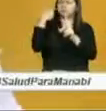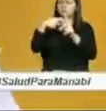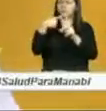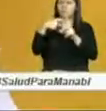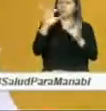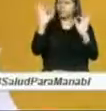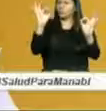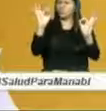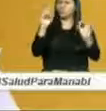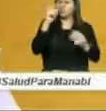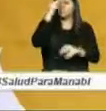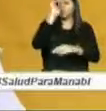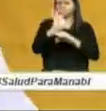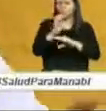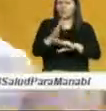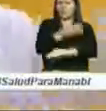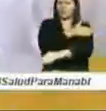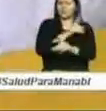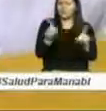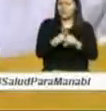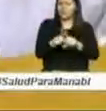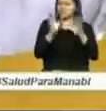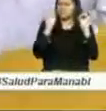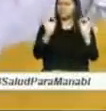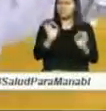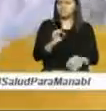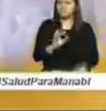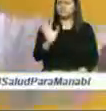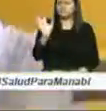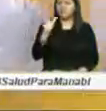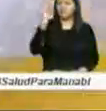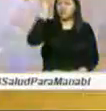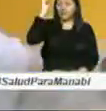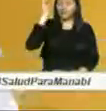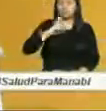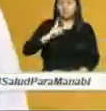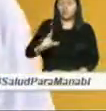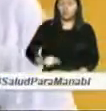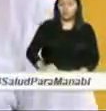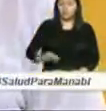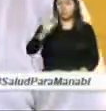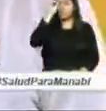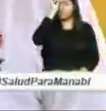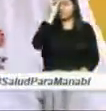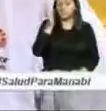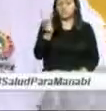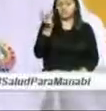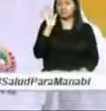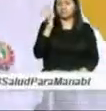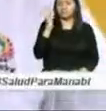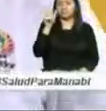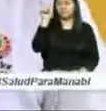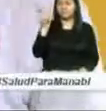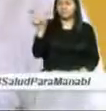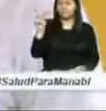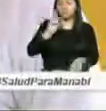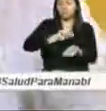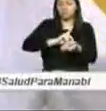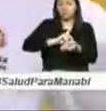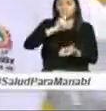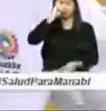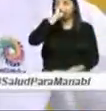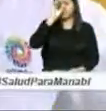así. Que la salud era un derecho y todos tenían acceso a instalaciones de esta calidad, con personal de esta